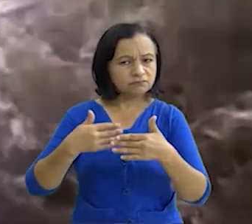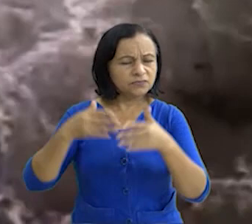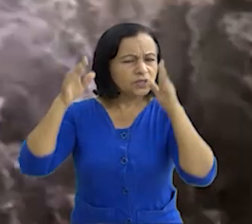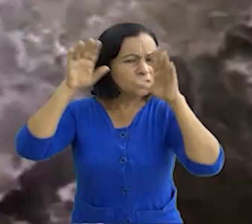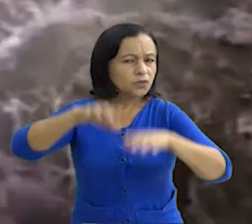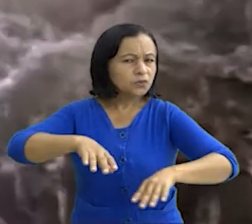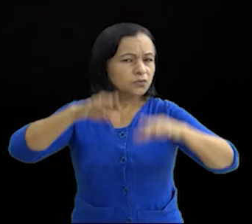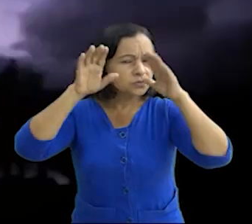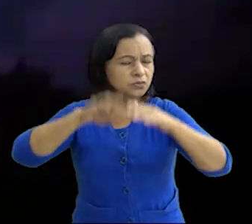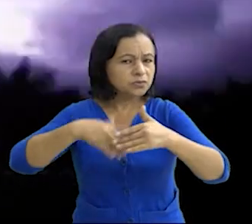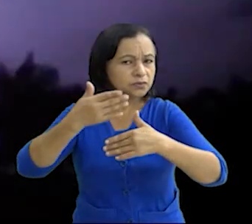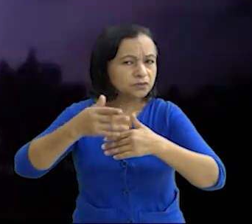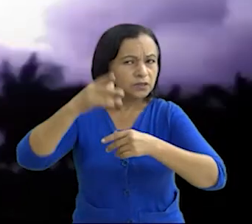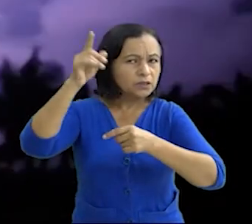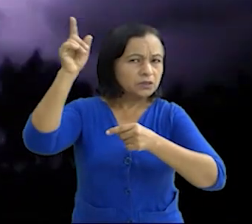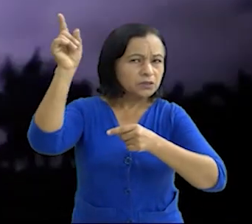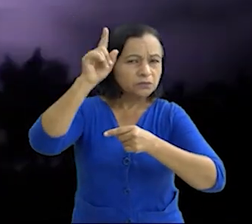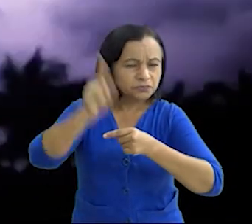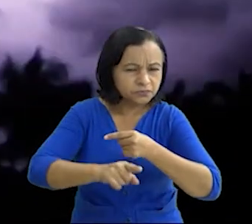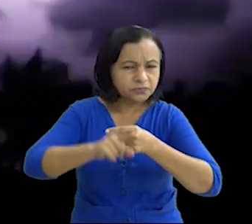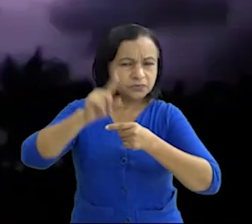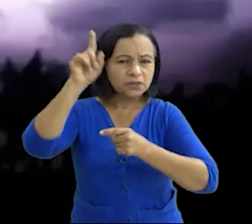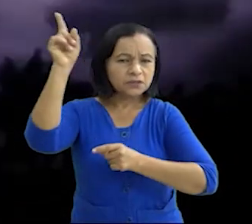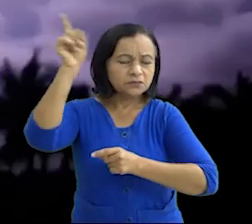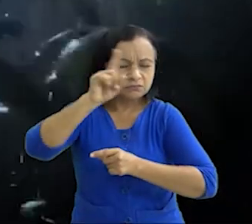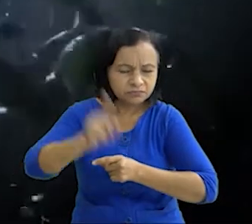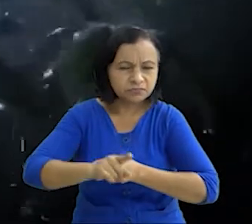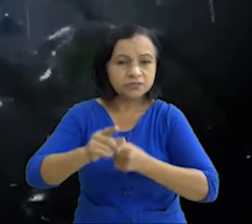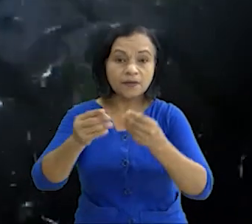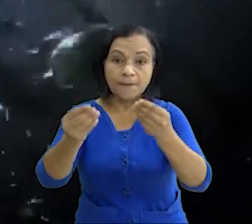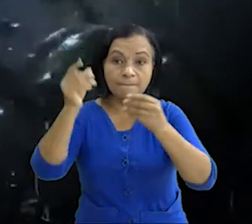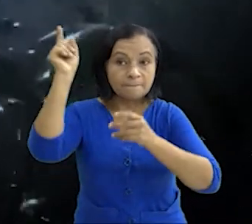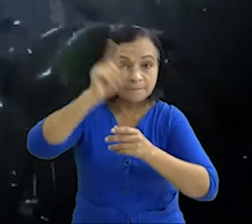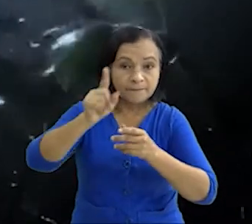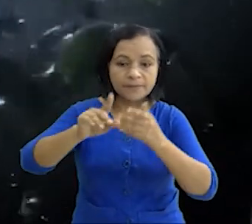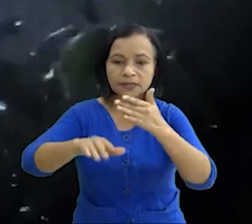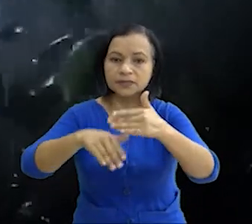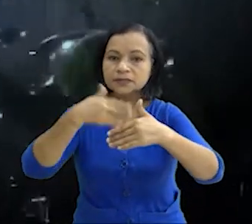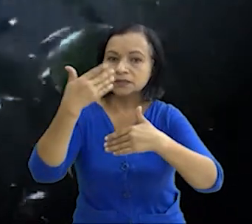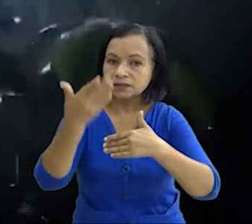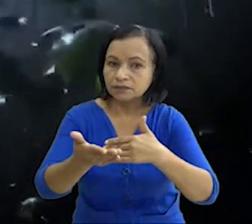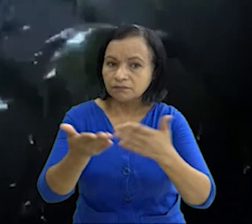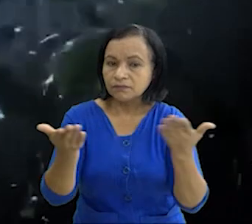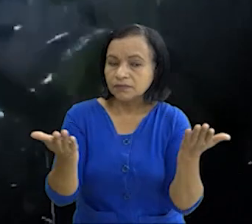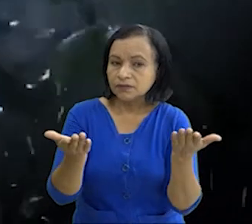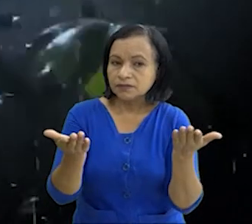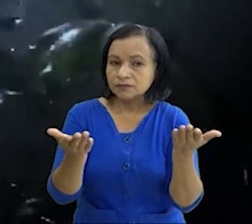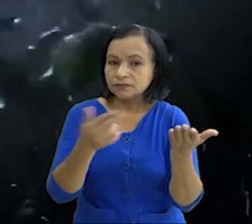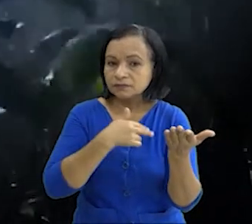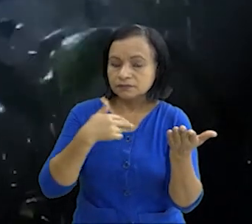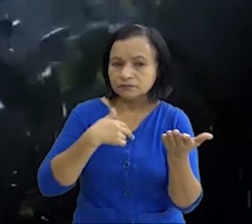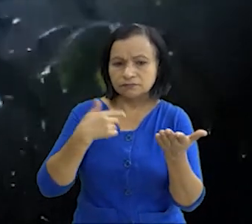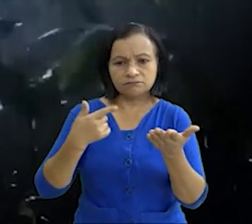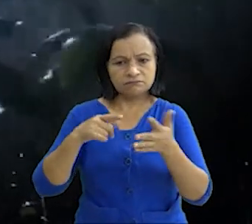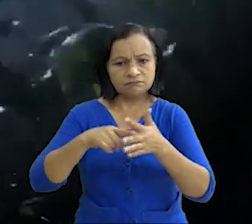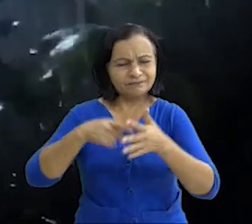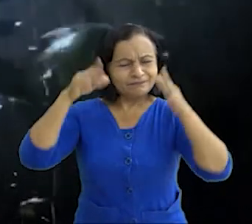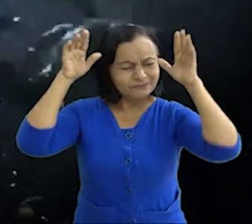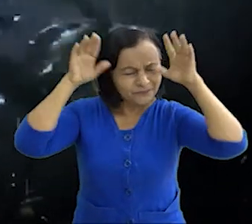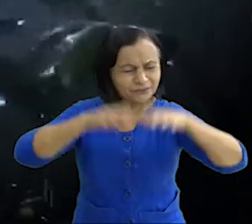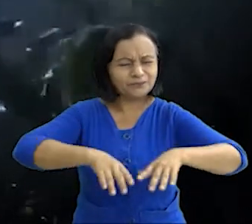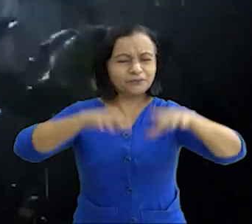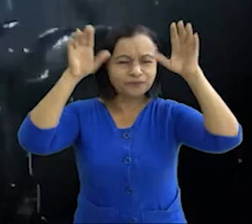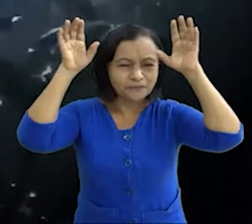lluvia, unos rayazos, tormenta. Y después de la tormenta, ya comenzó más recia la